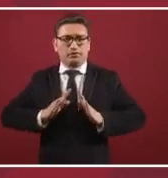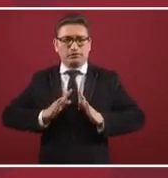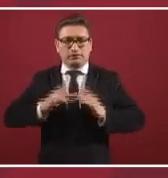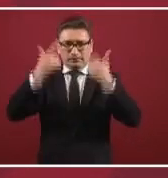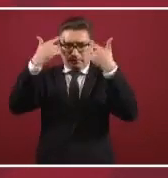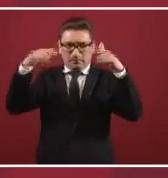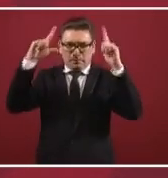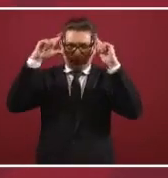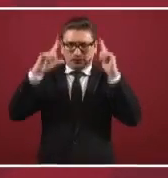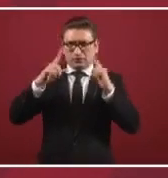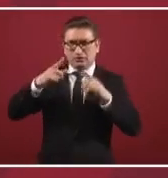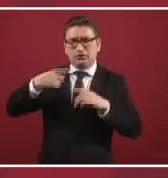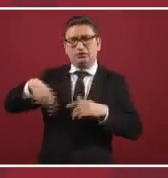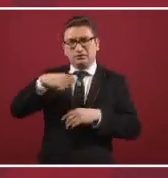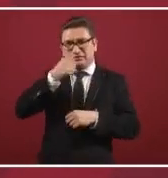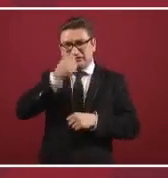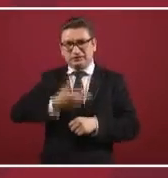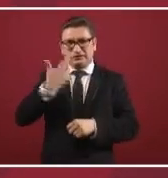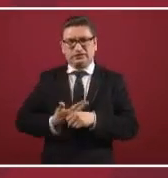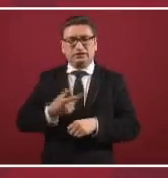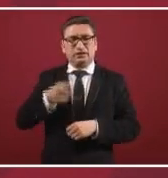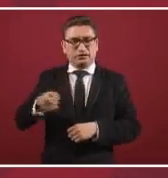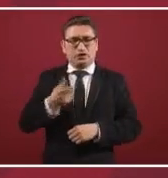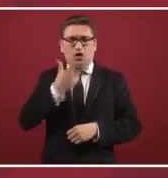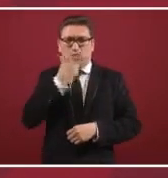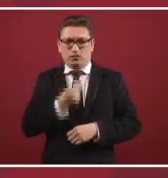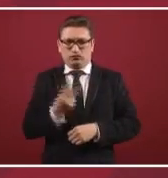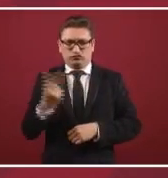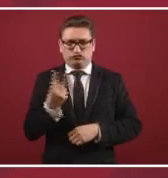dos secretarios son muy buenos,